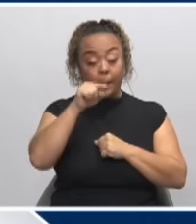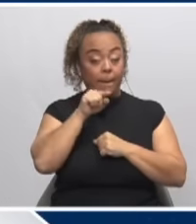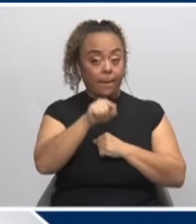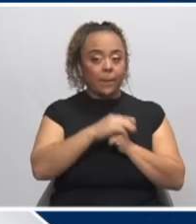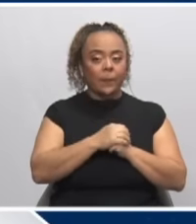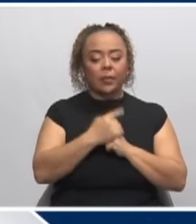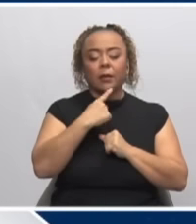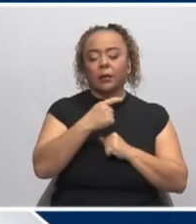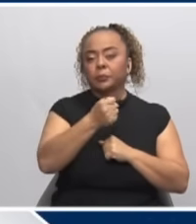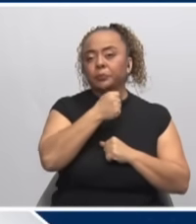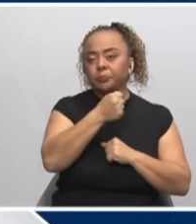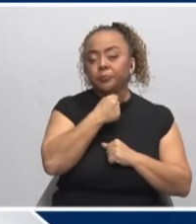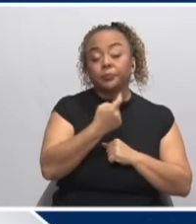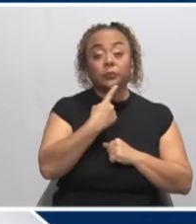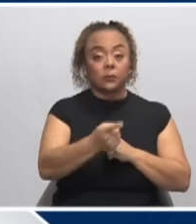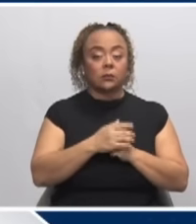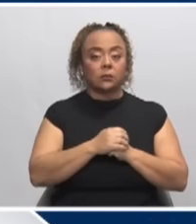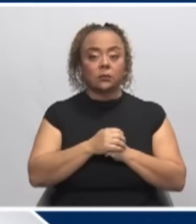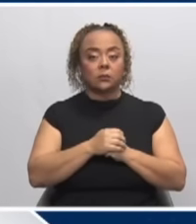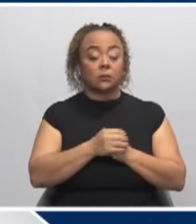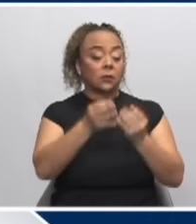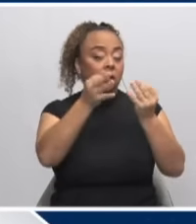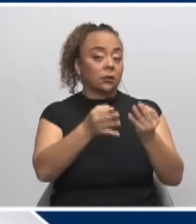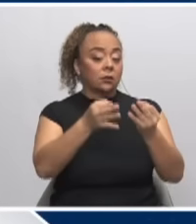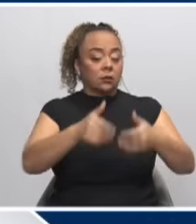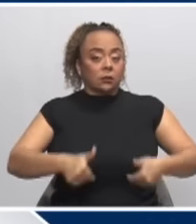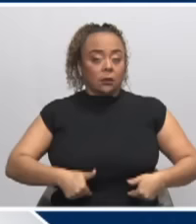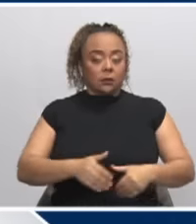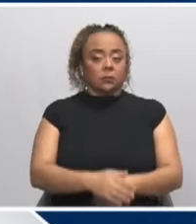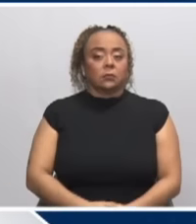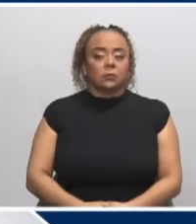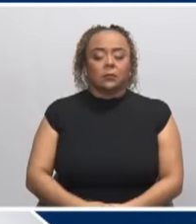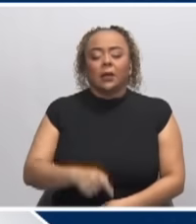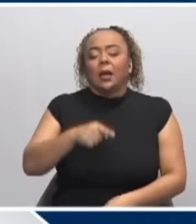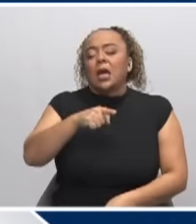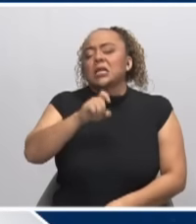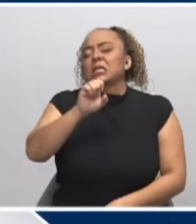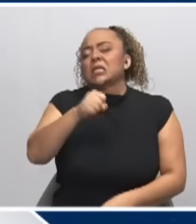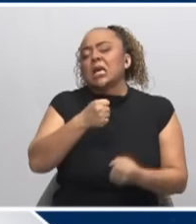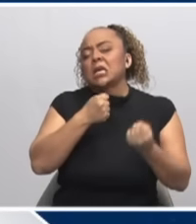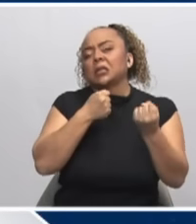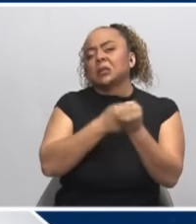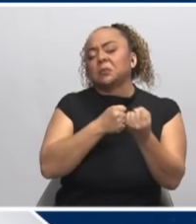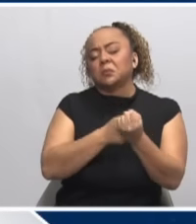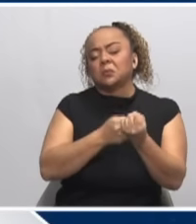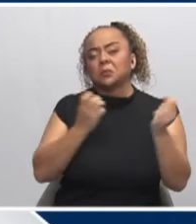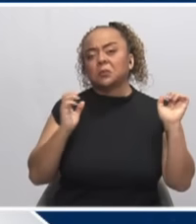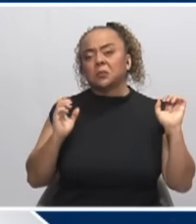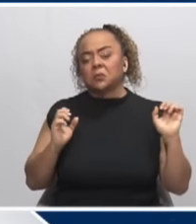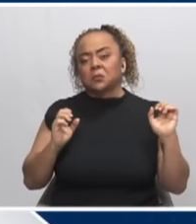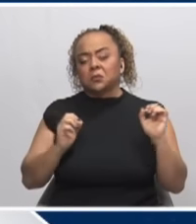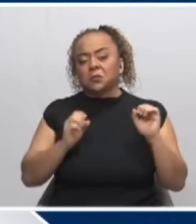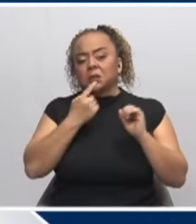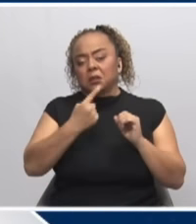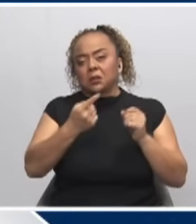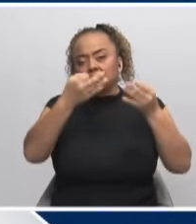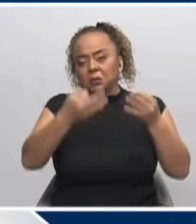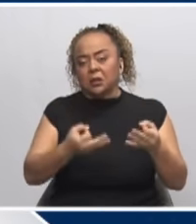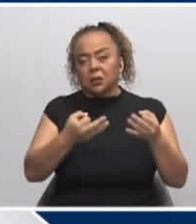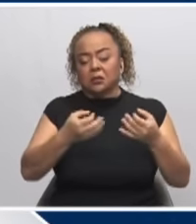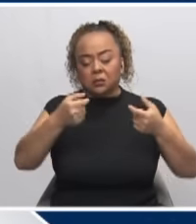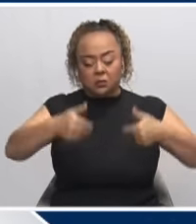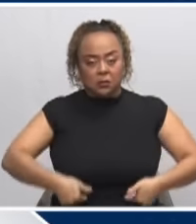los medios de comunicación a decir que es decisión del técnico que ahí sí le respalda el punto de apoyar lo que decía el técnico ahora